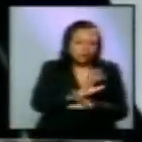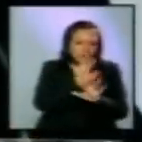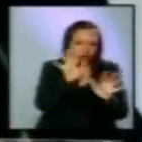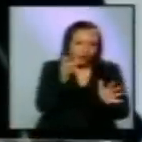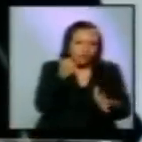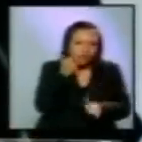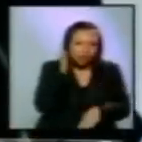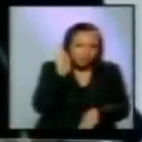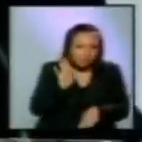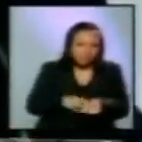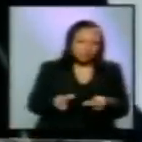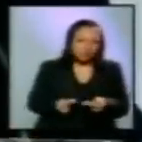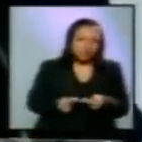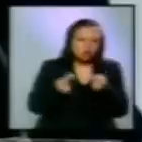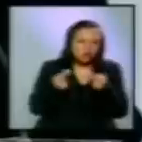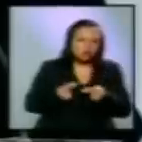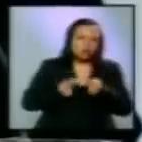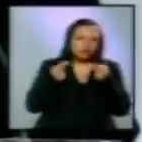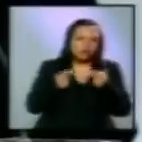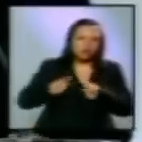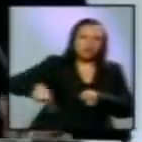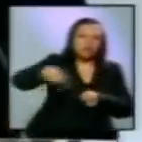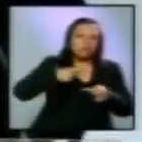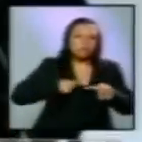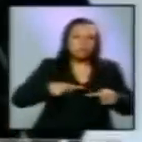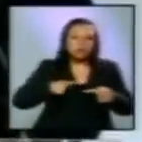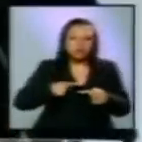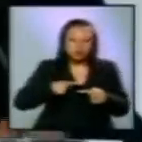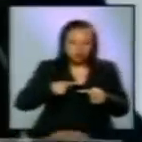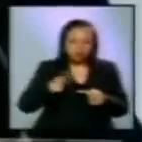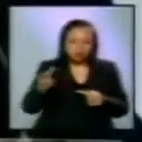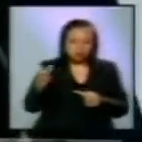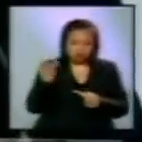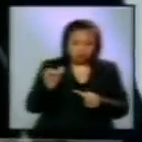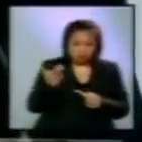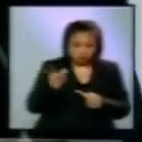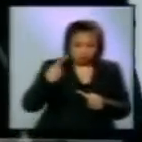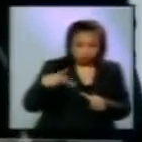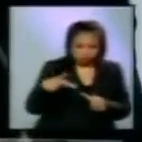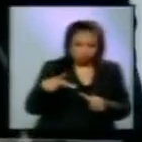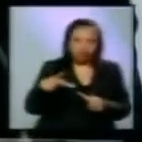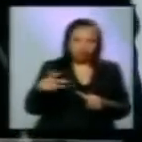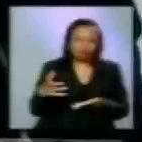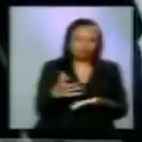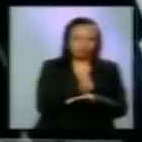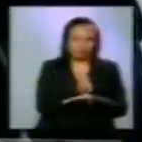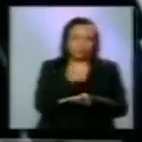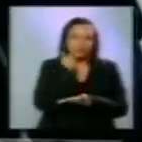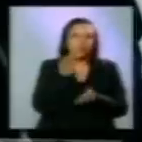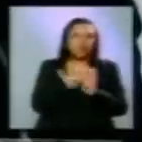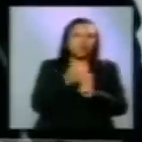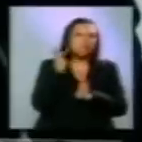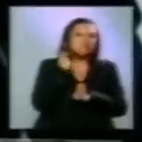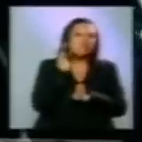haciendo jugosos negocios al amparo del poder público. Quieren seguir con la política de pillaje. Además,